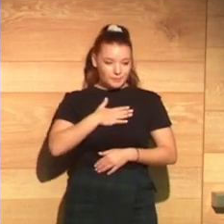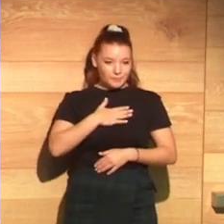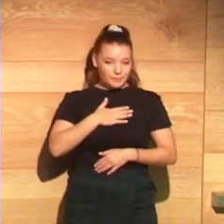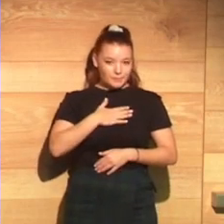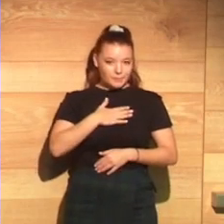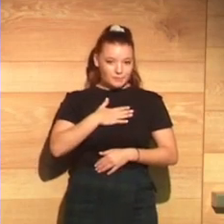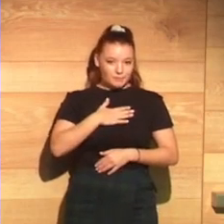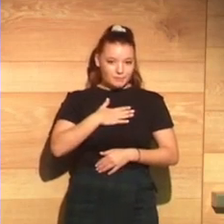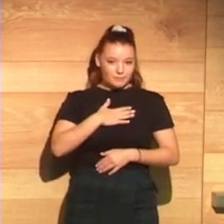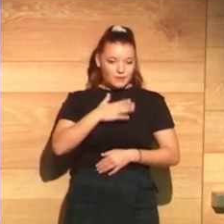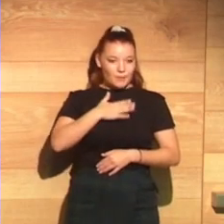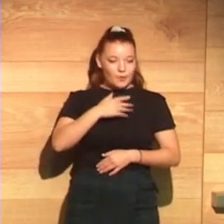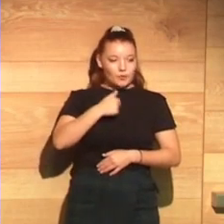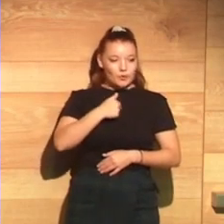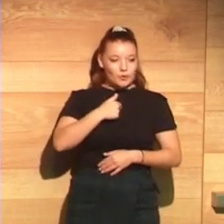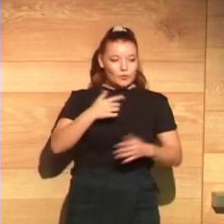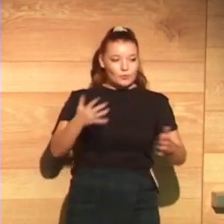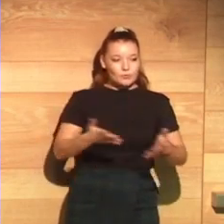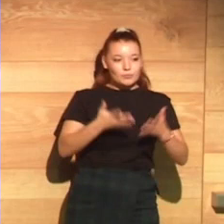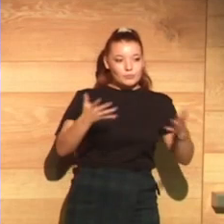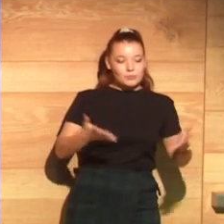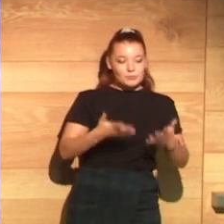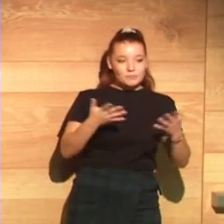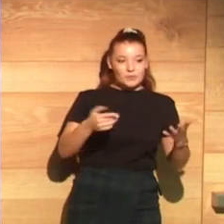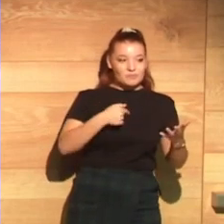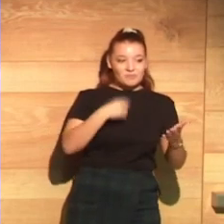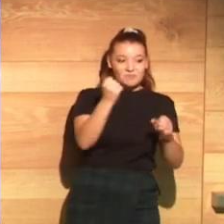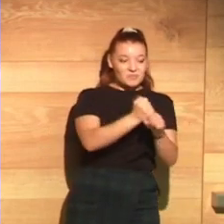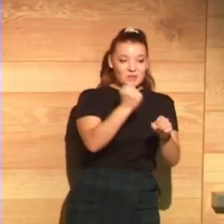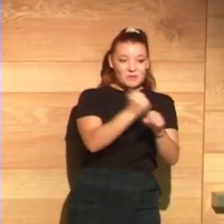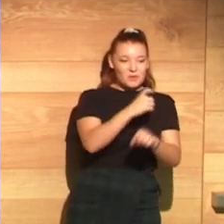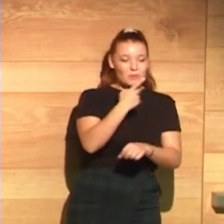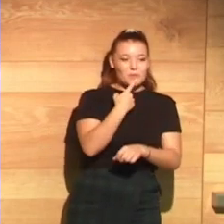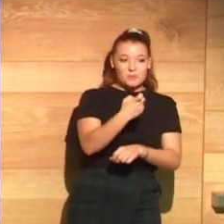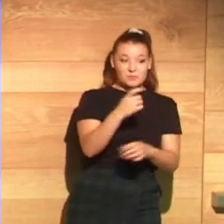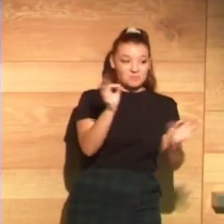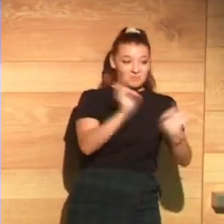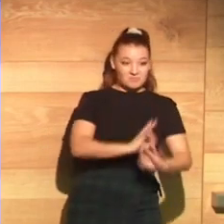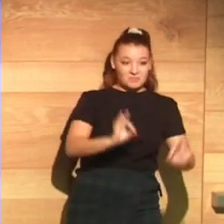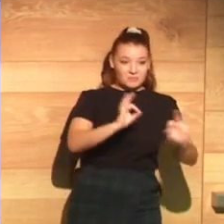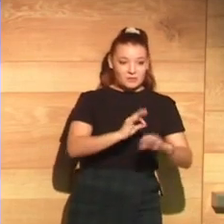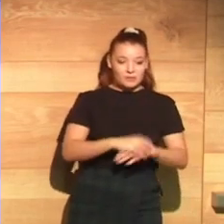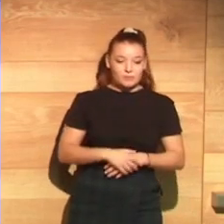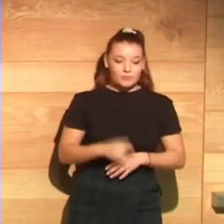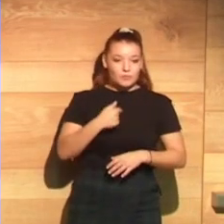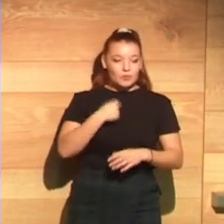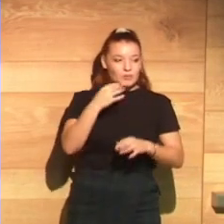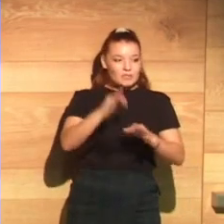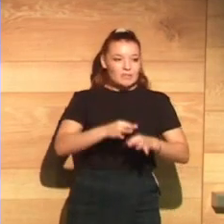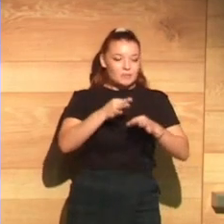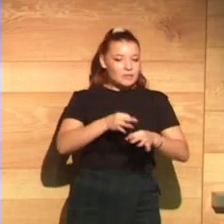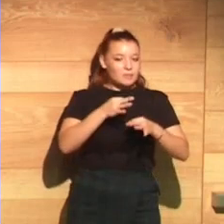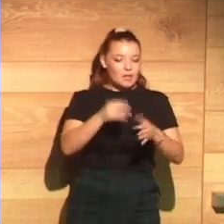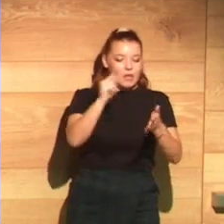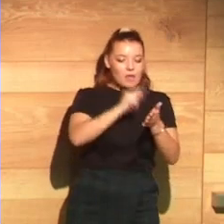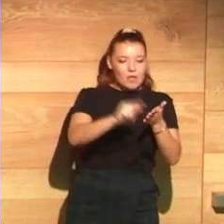como la que me dejo fluir y la que menos trabajo me cuesta. Siempre me cuesta mucho más trabajo la parte de